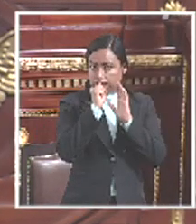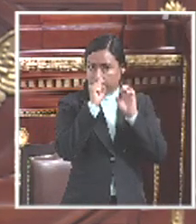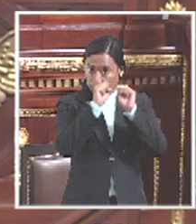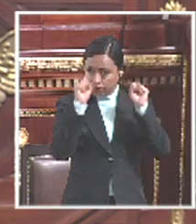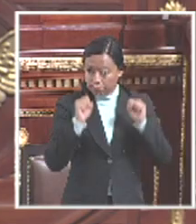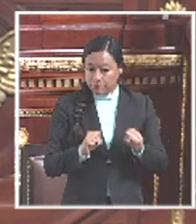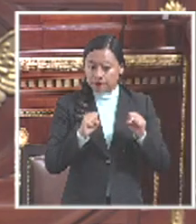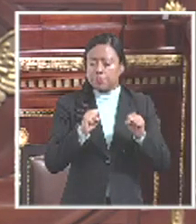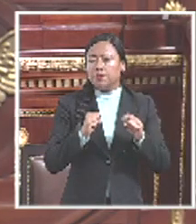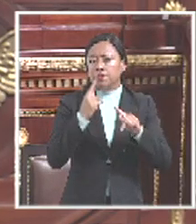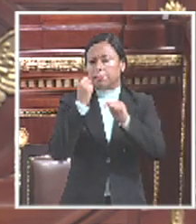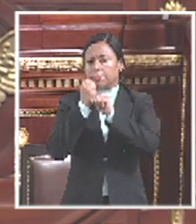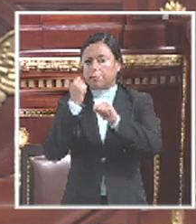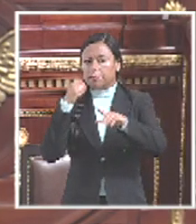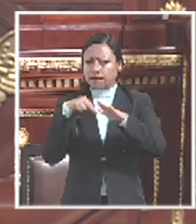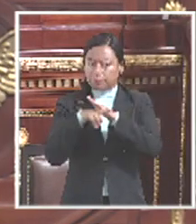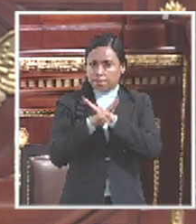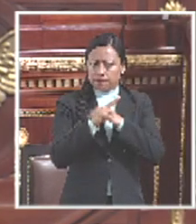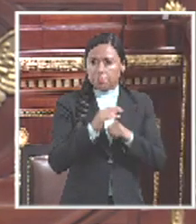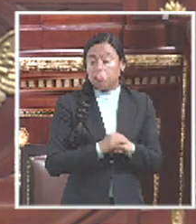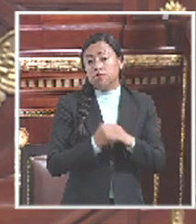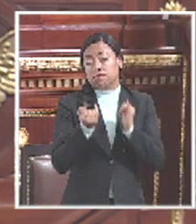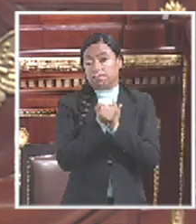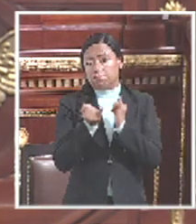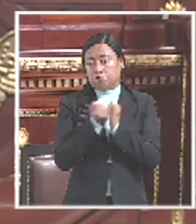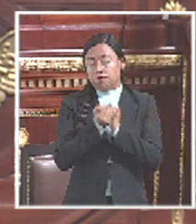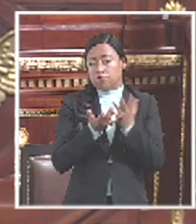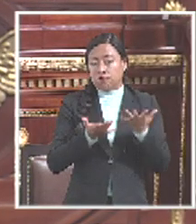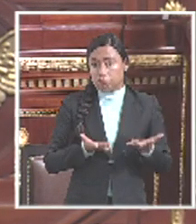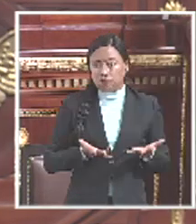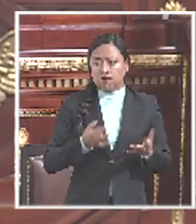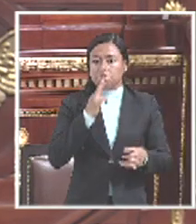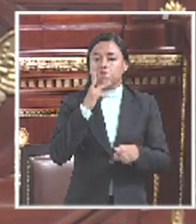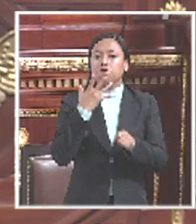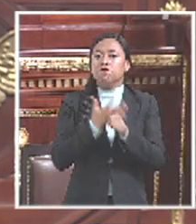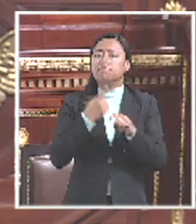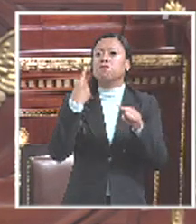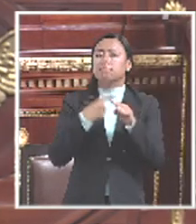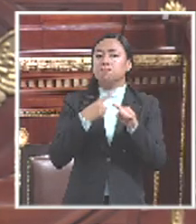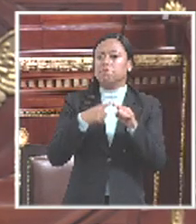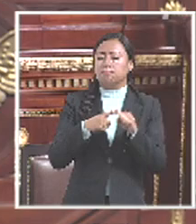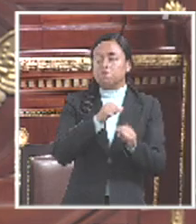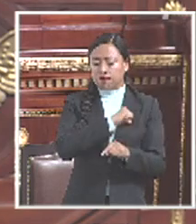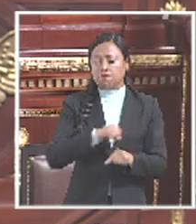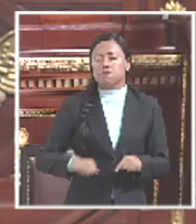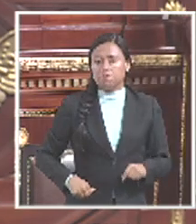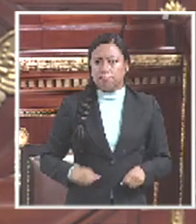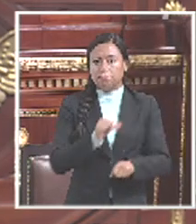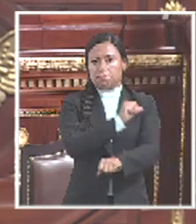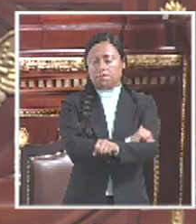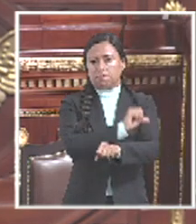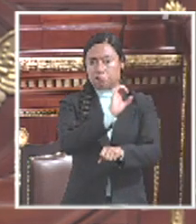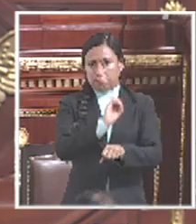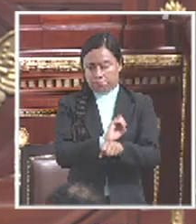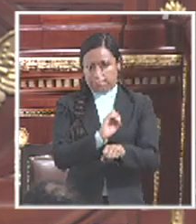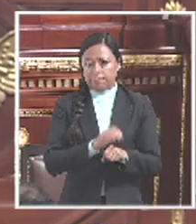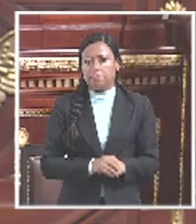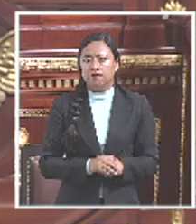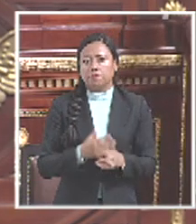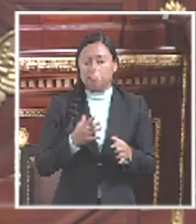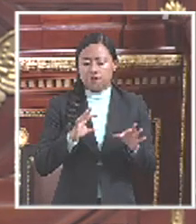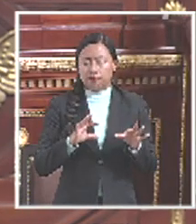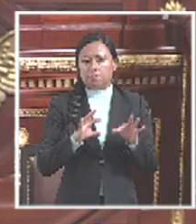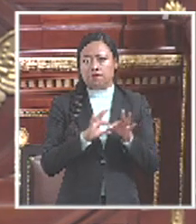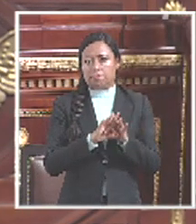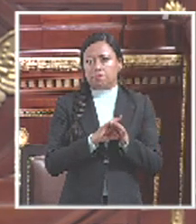colectivo Metro. Y por último, no menos responsable, la propia Alcaldía de Álvaro Obregón, en términos de